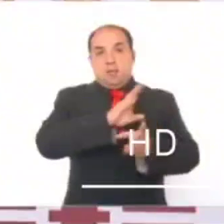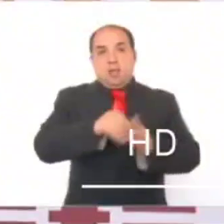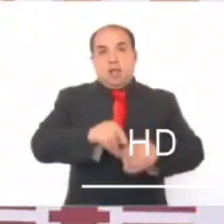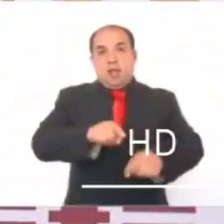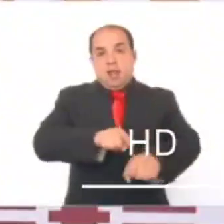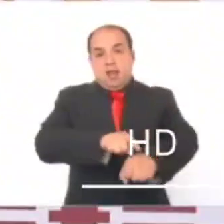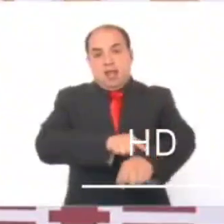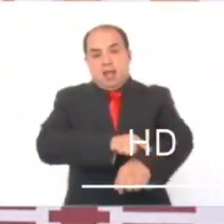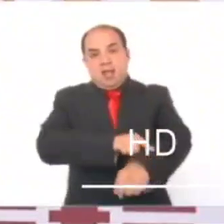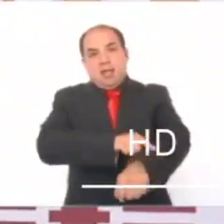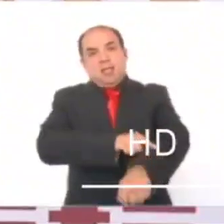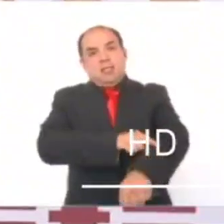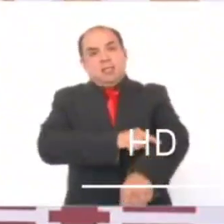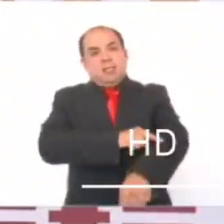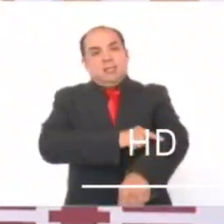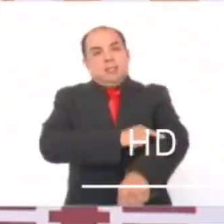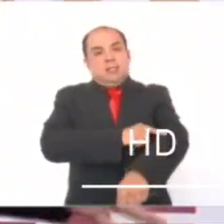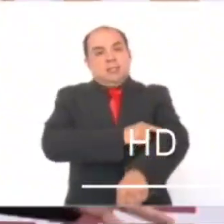larga